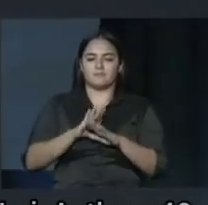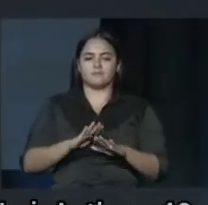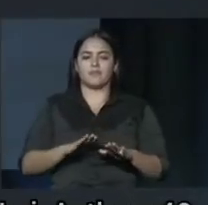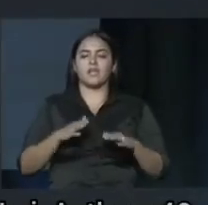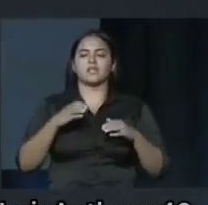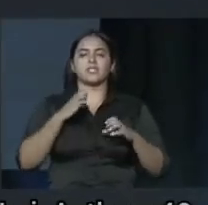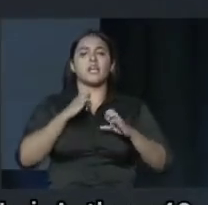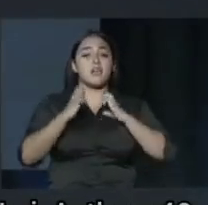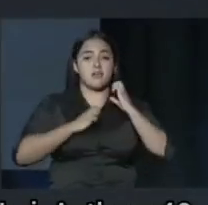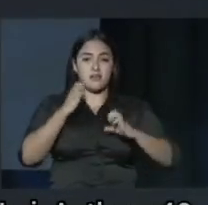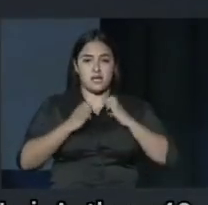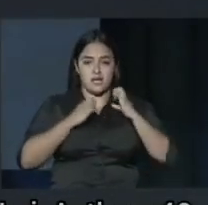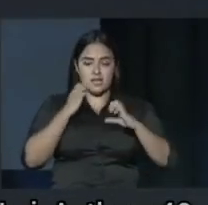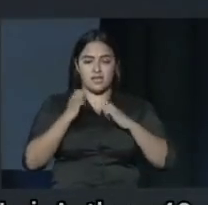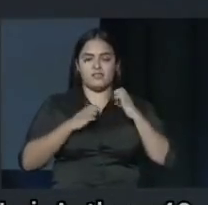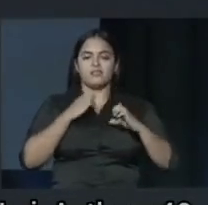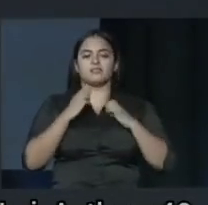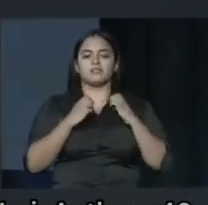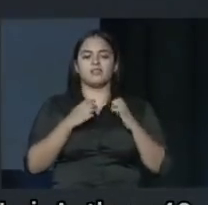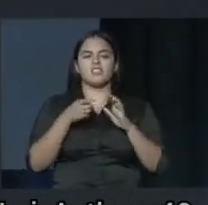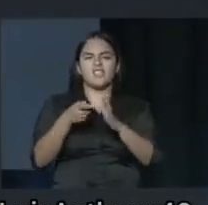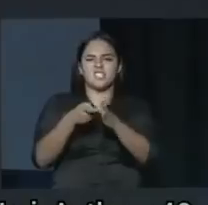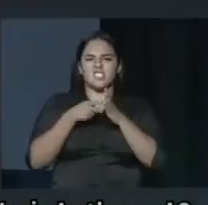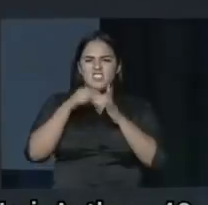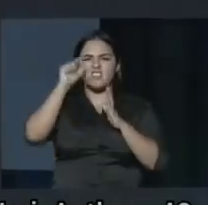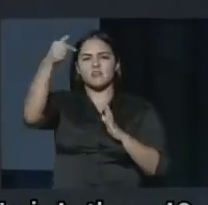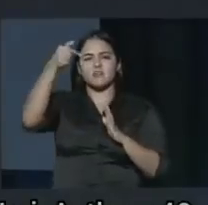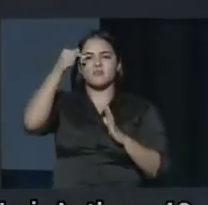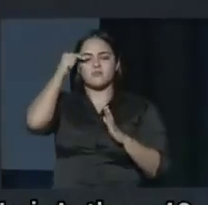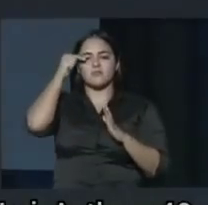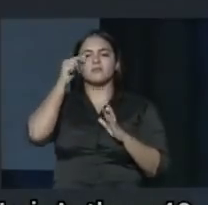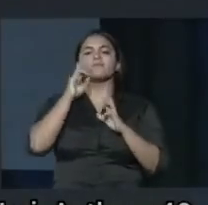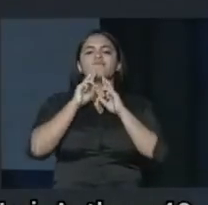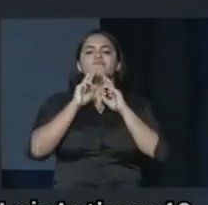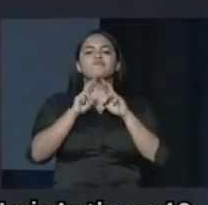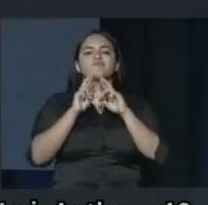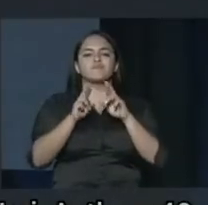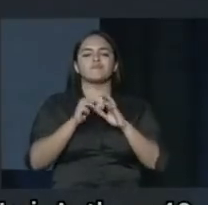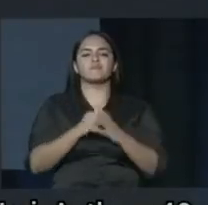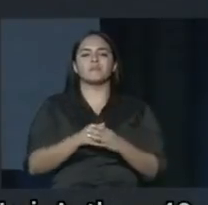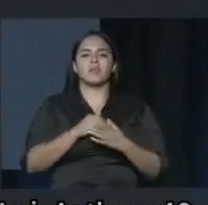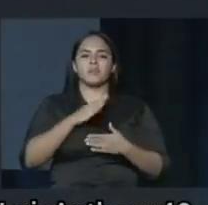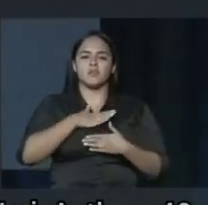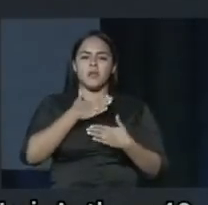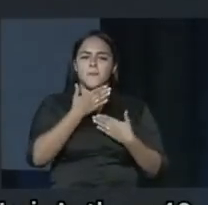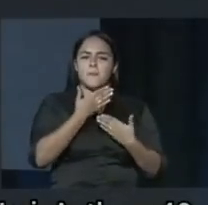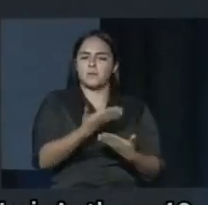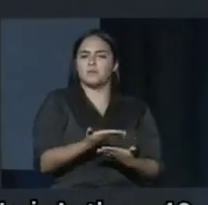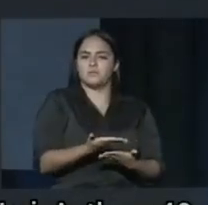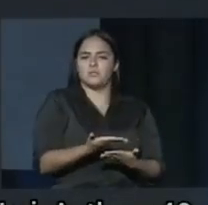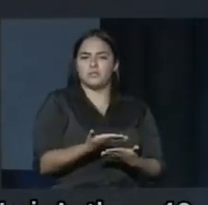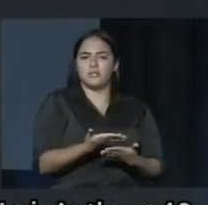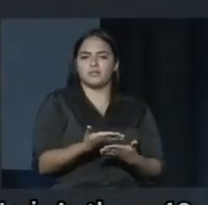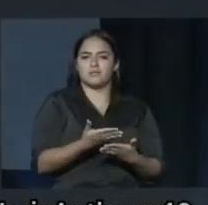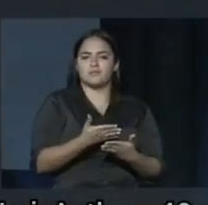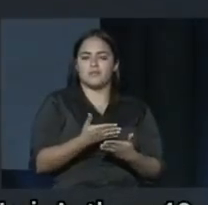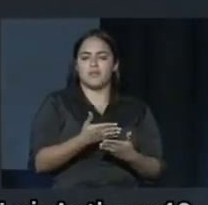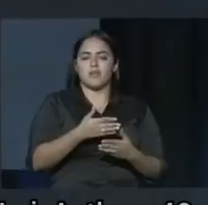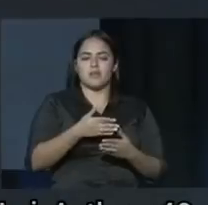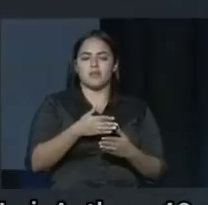y esa pasión viene a exigirle al gobierno que le responda y que en toda propuesta y acción le tenga presente.